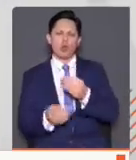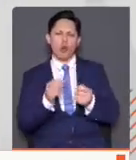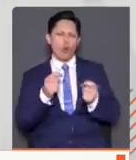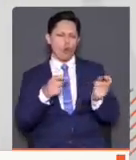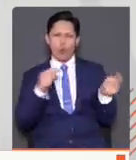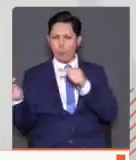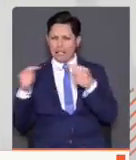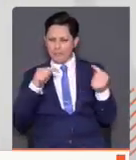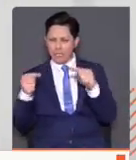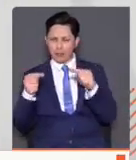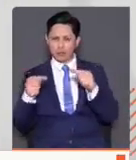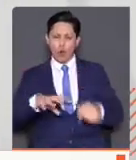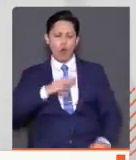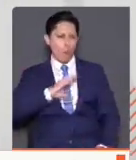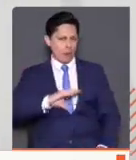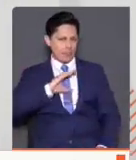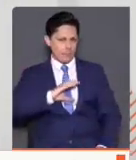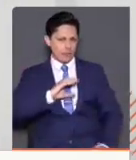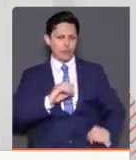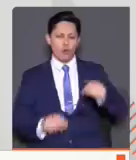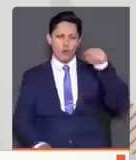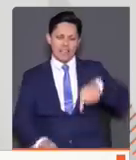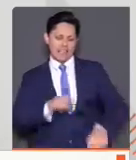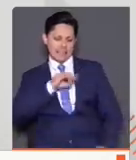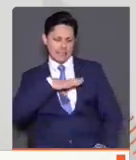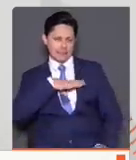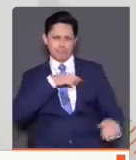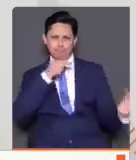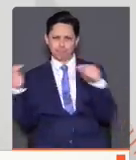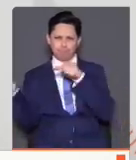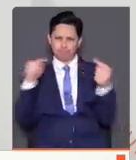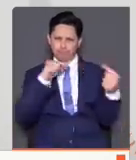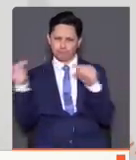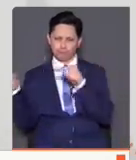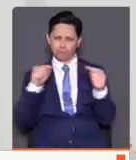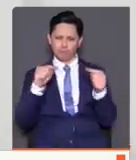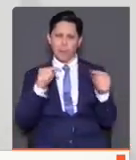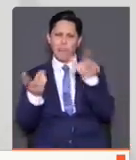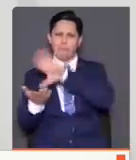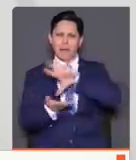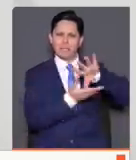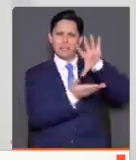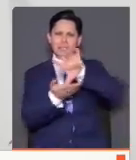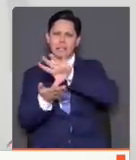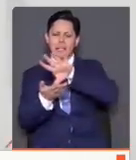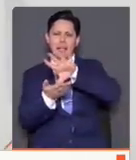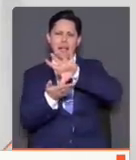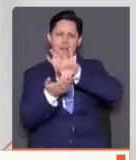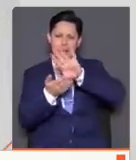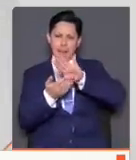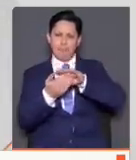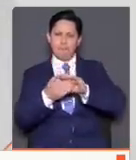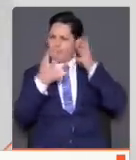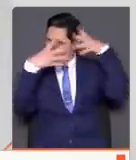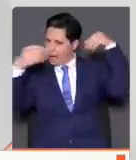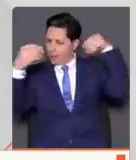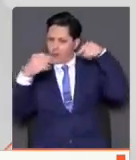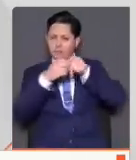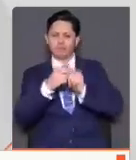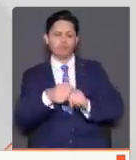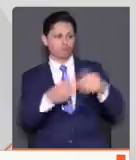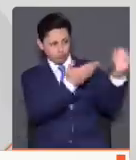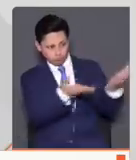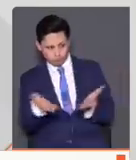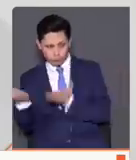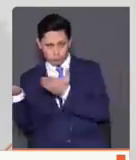Chile. Esto perjudica gravemente las relaciones entre los países. El embajador de China en Israel fue citado el domingo ante el director general